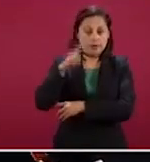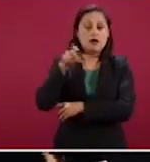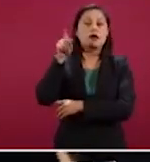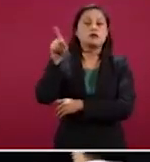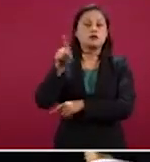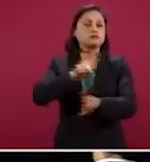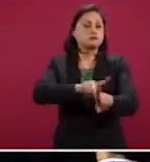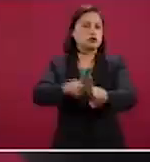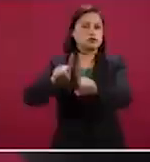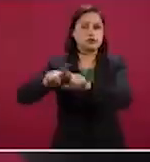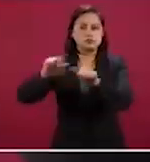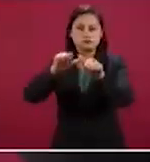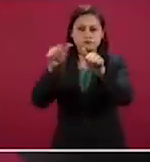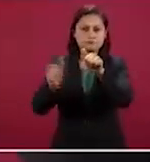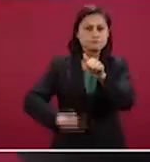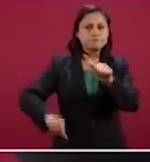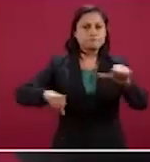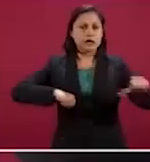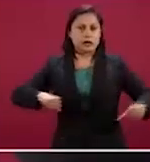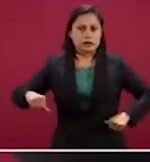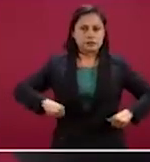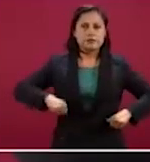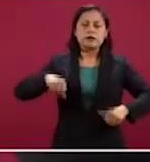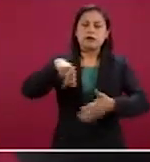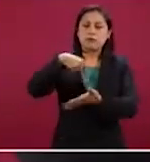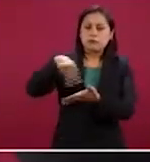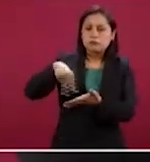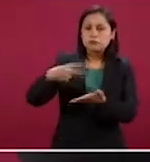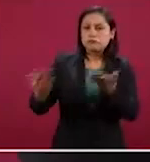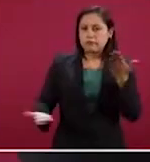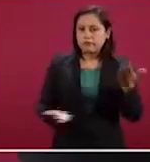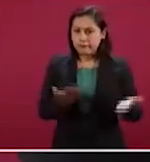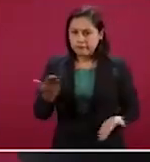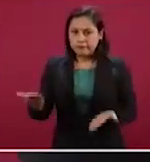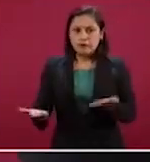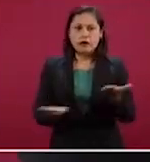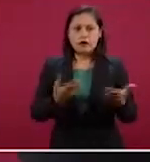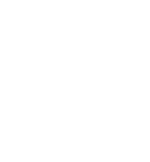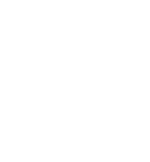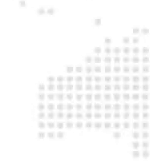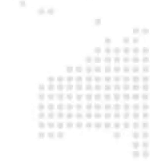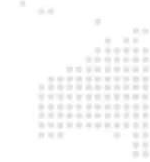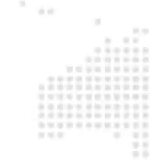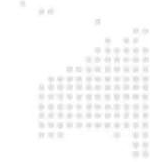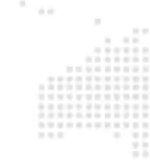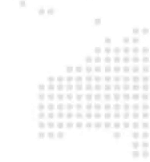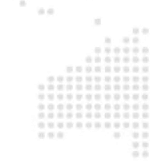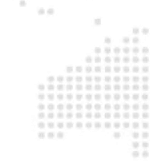Hidalgo actividades de danza folclórica